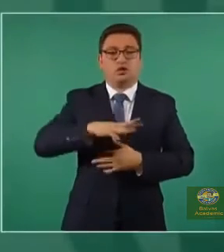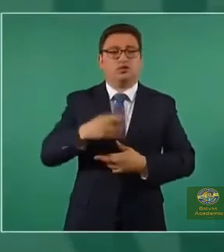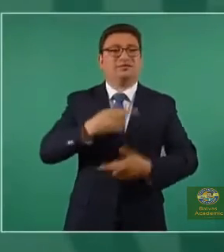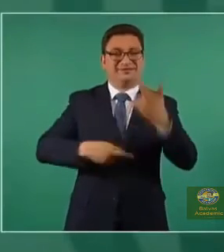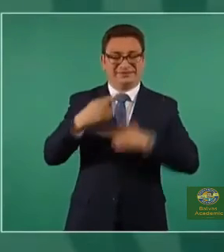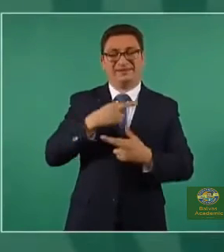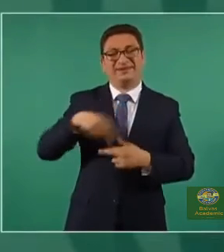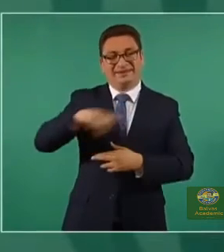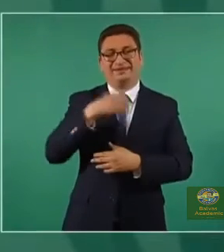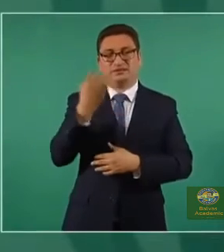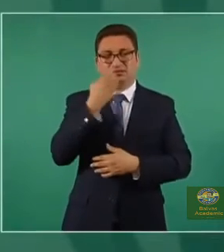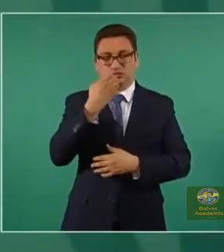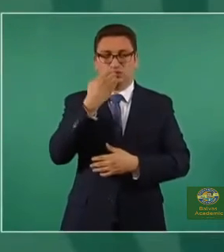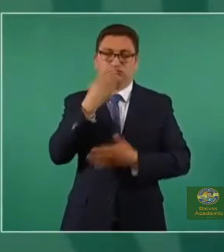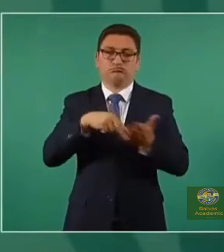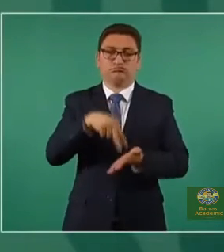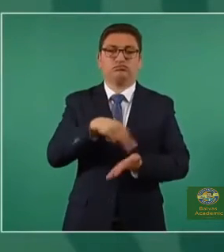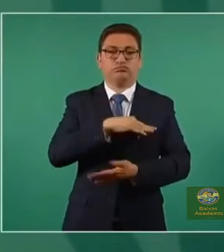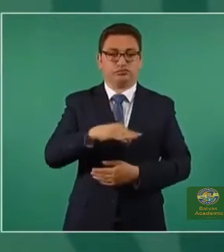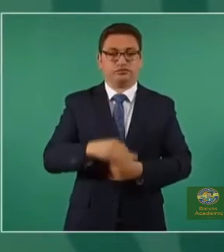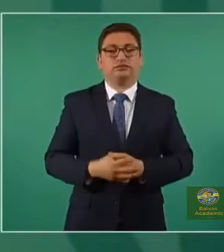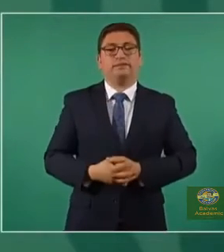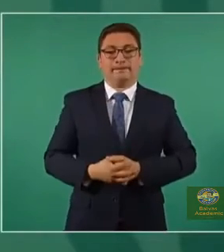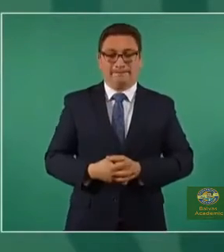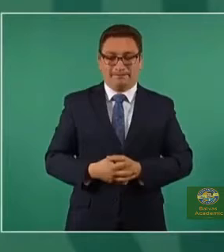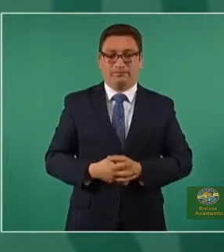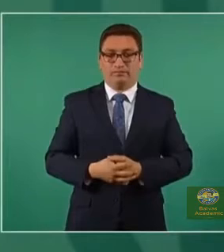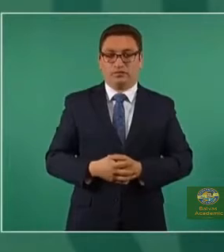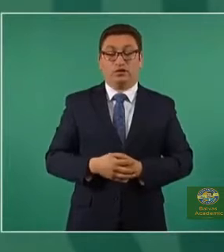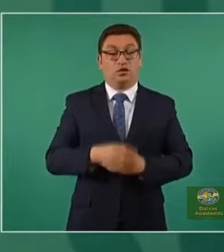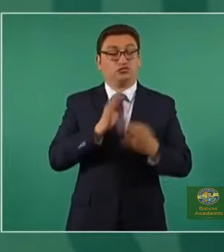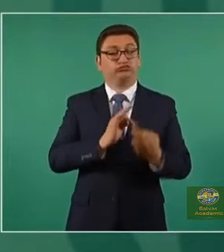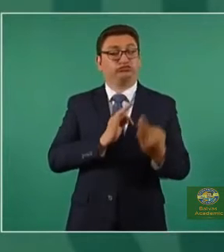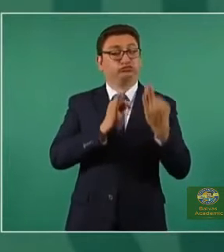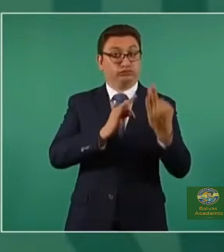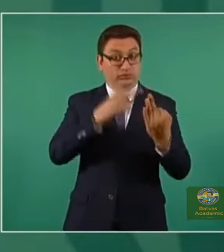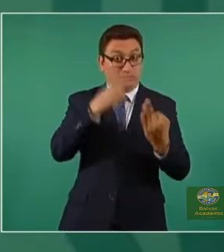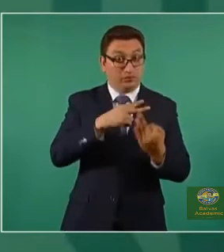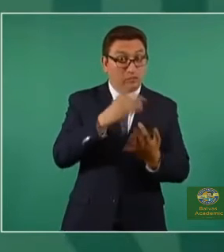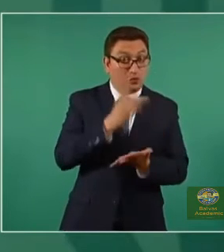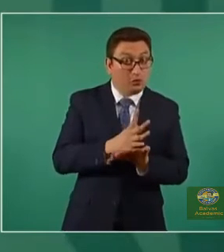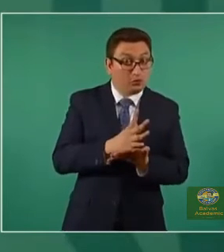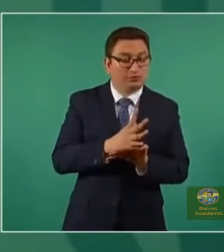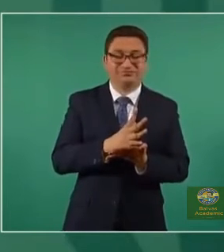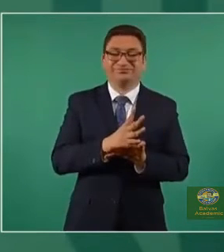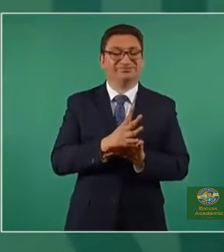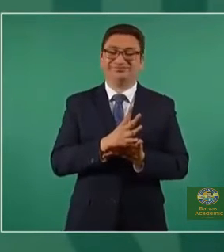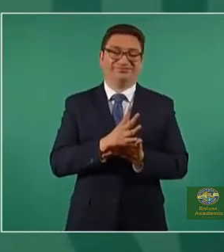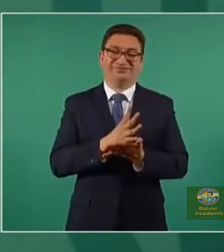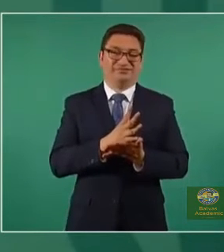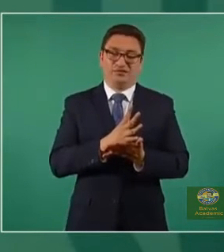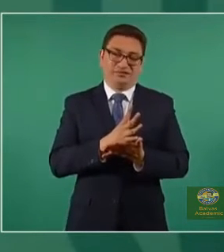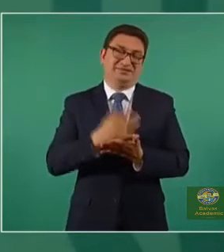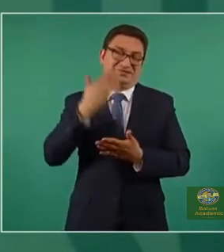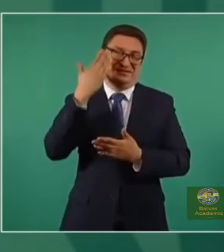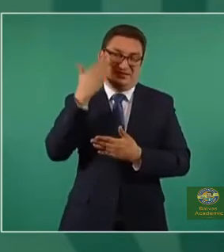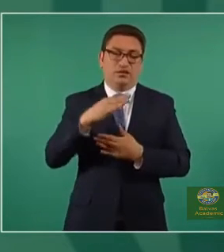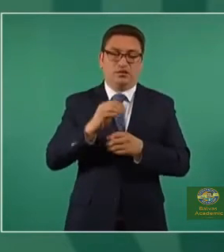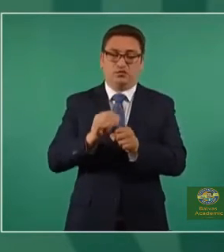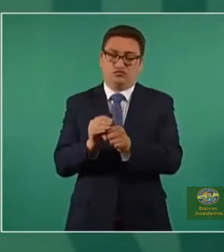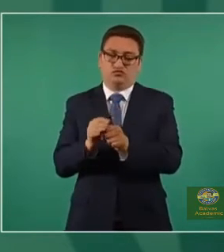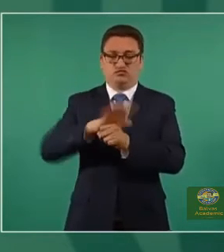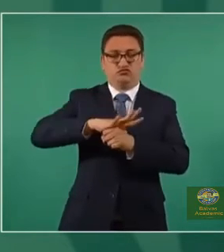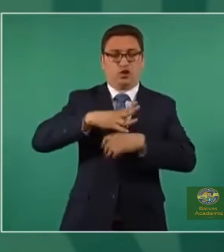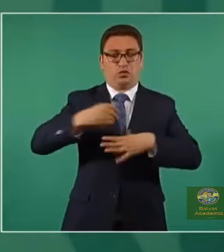a recibir clases presenciales. Este no es un desafío solo para México, hay que decirlo que debido a la pandemia